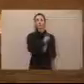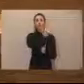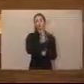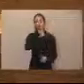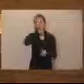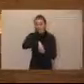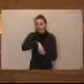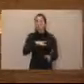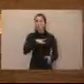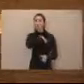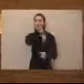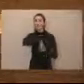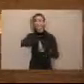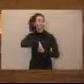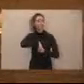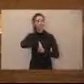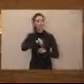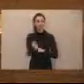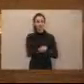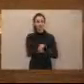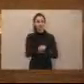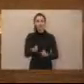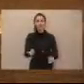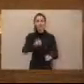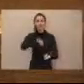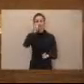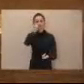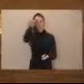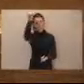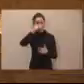los empleados públicos. Nosotros les vamos a decir alguna idea,